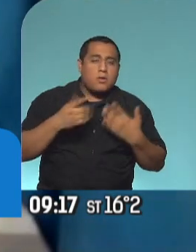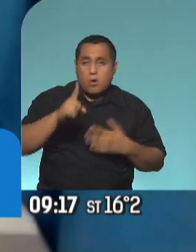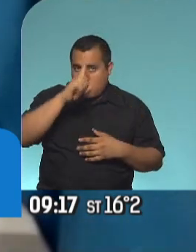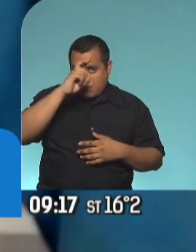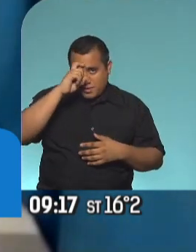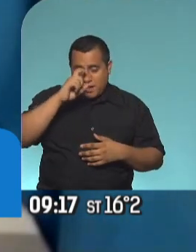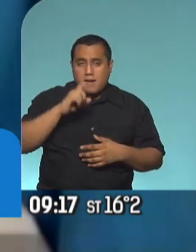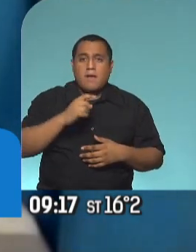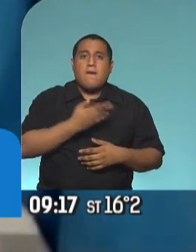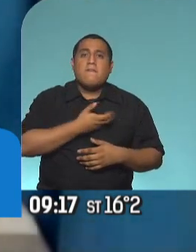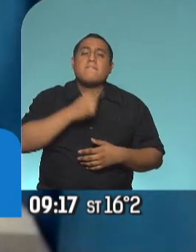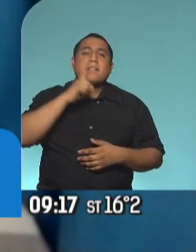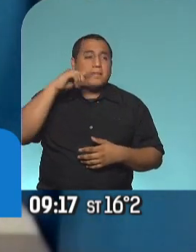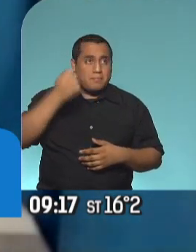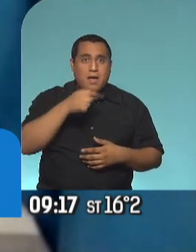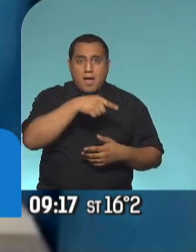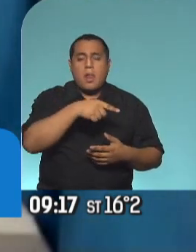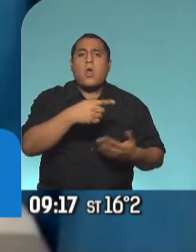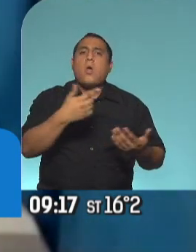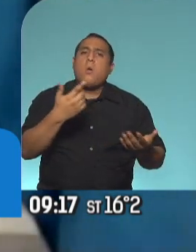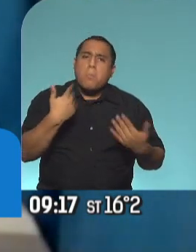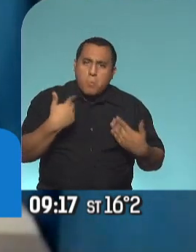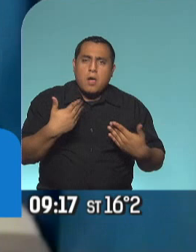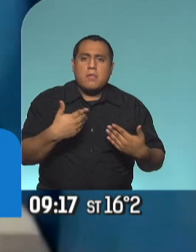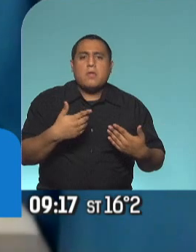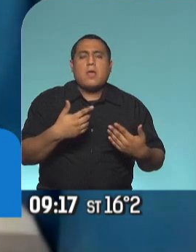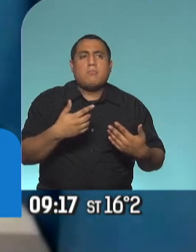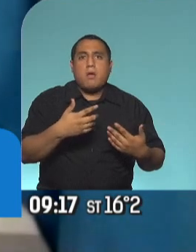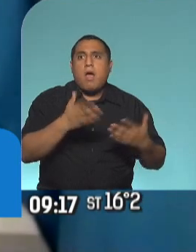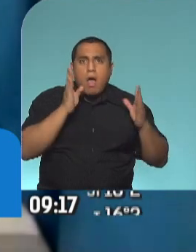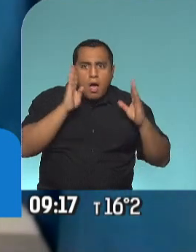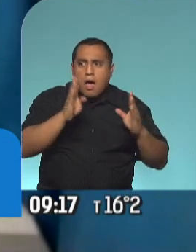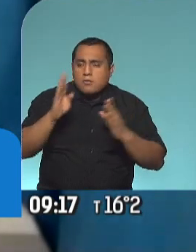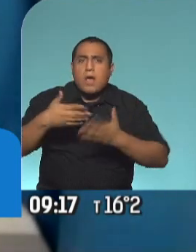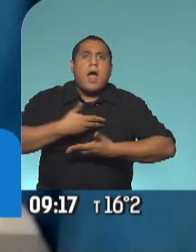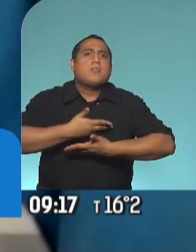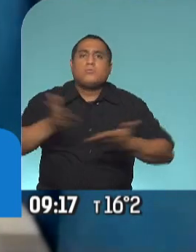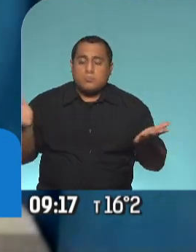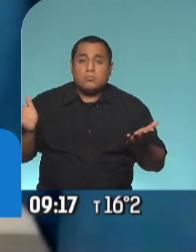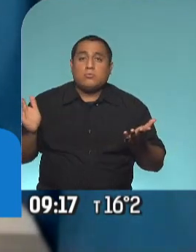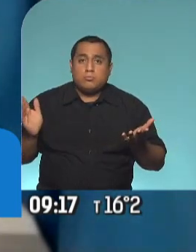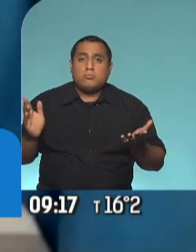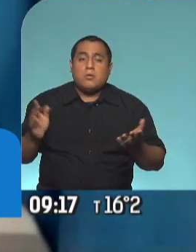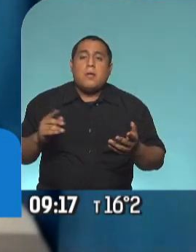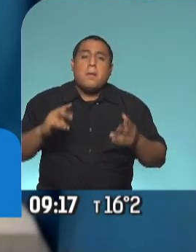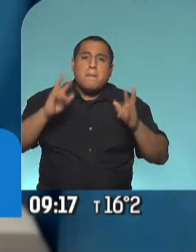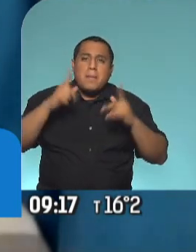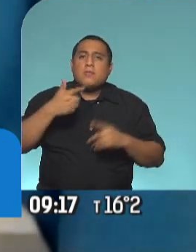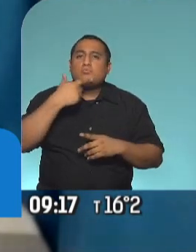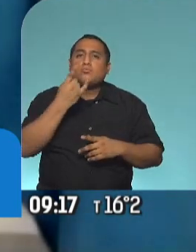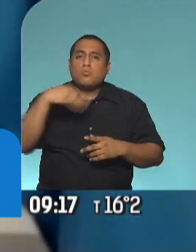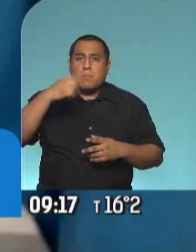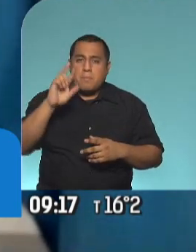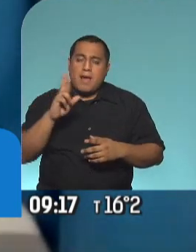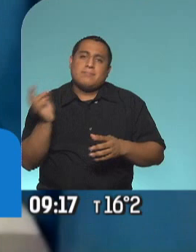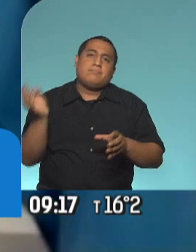María de Fátima hoy forma parte de la red de atención pública debido a que el Plan SOMAR se ha incorporado,